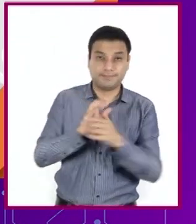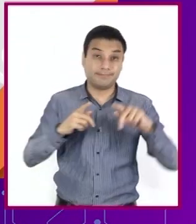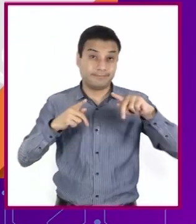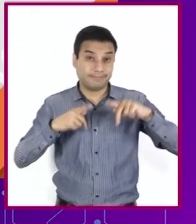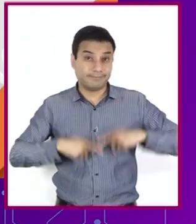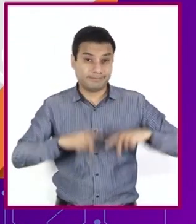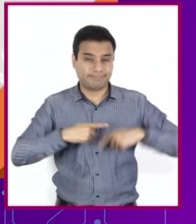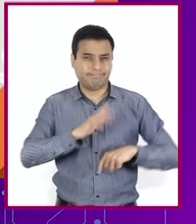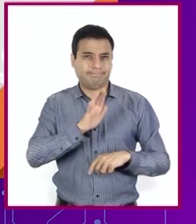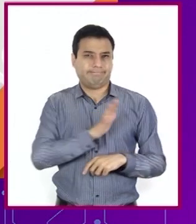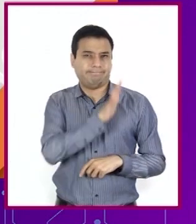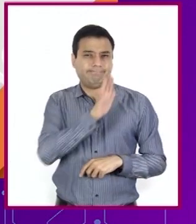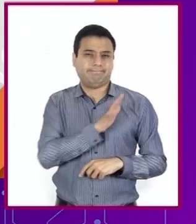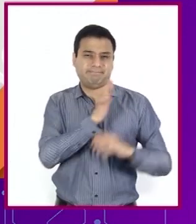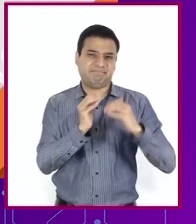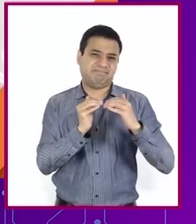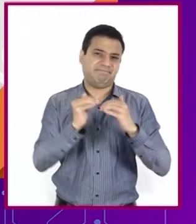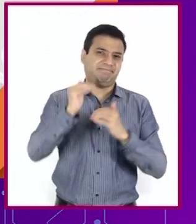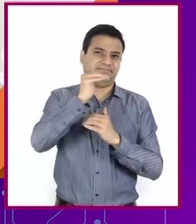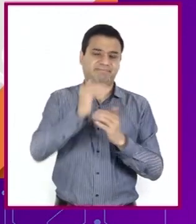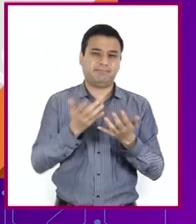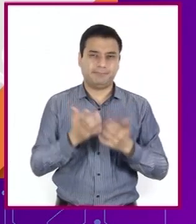blanca europea.